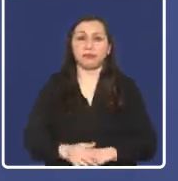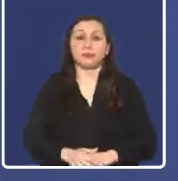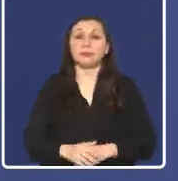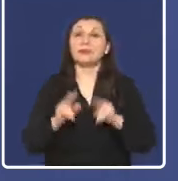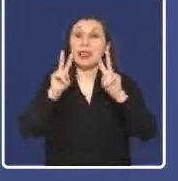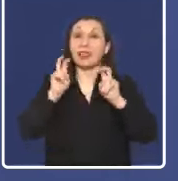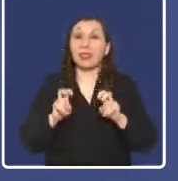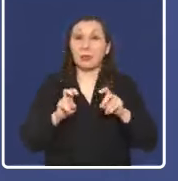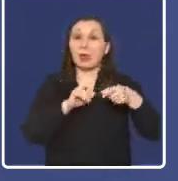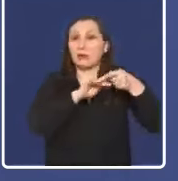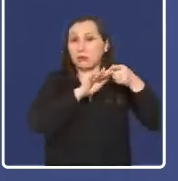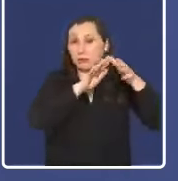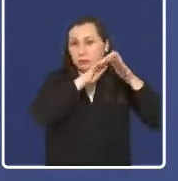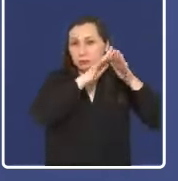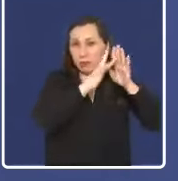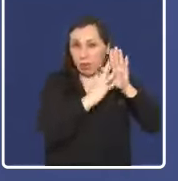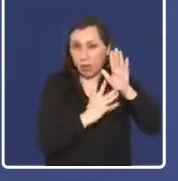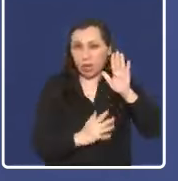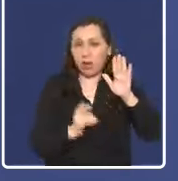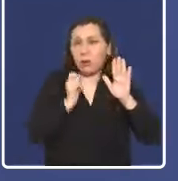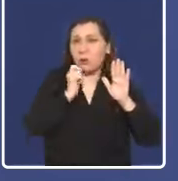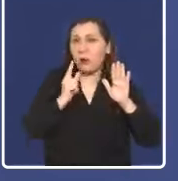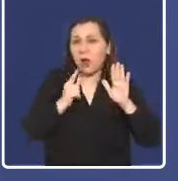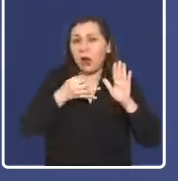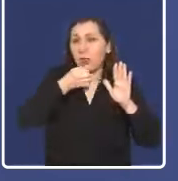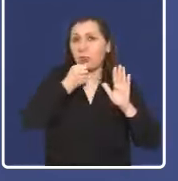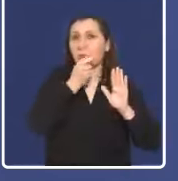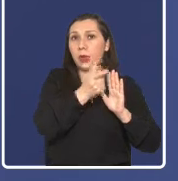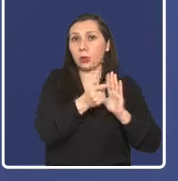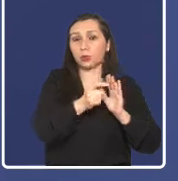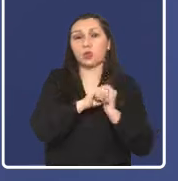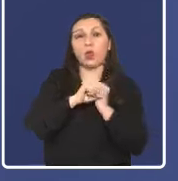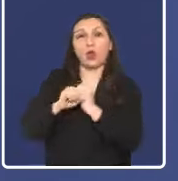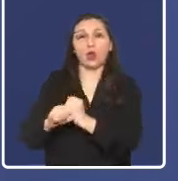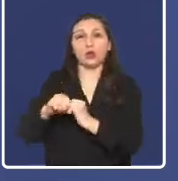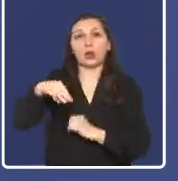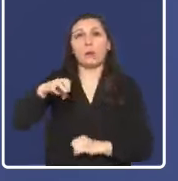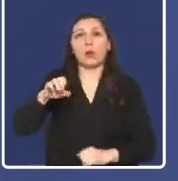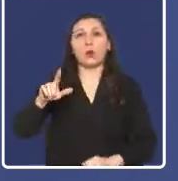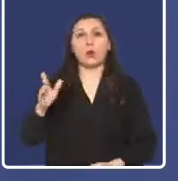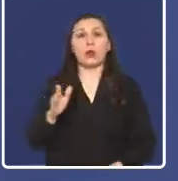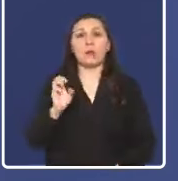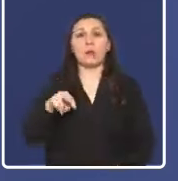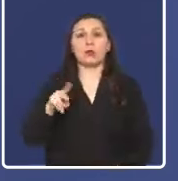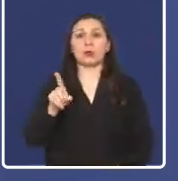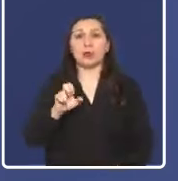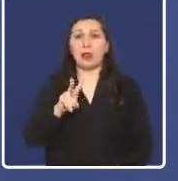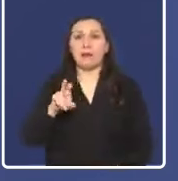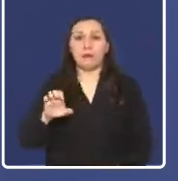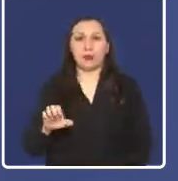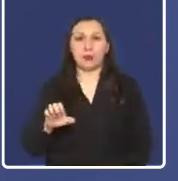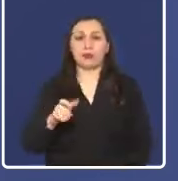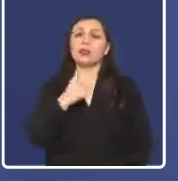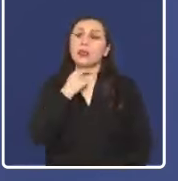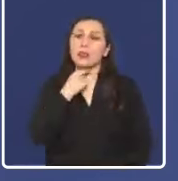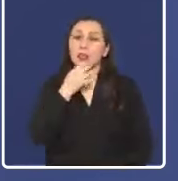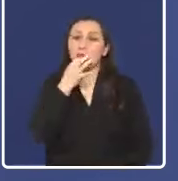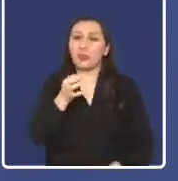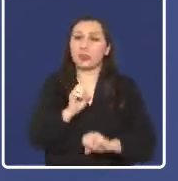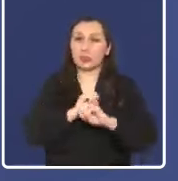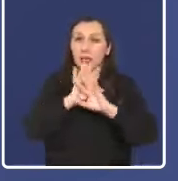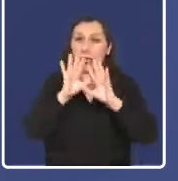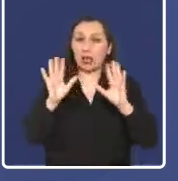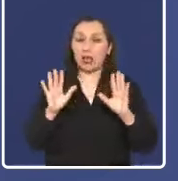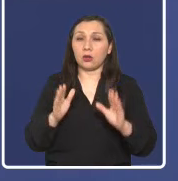Respecto del contenido de la denuncia realizada en contra de Manuel Monsalve, quiero ser muy claro en